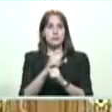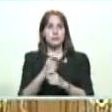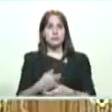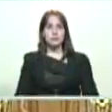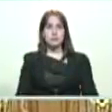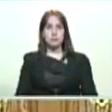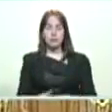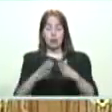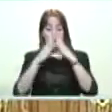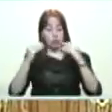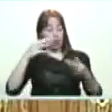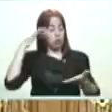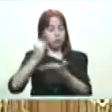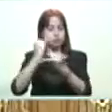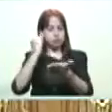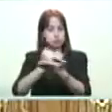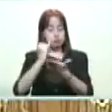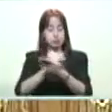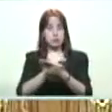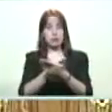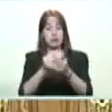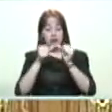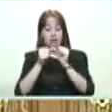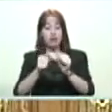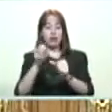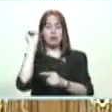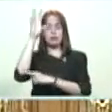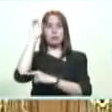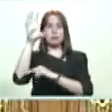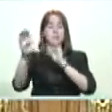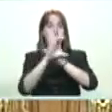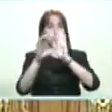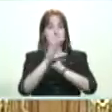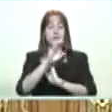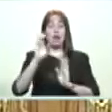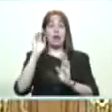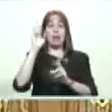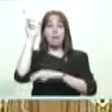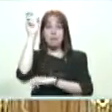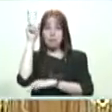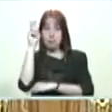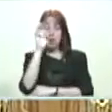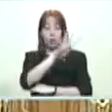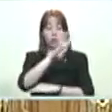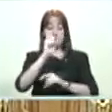Fuimos testigos de la instalación de la Asamblea Nacional Constituyente el viernes 4 de agosto.